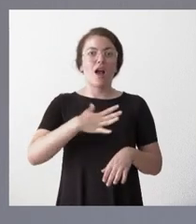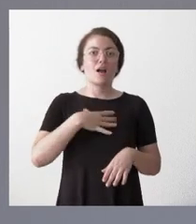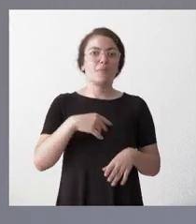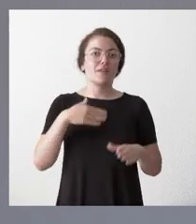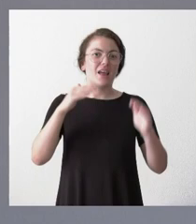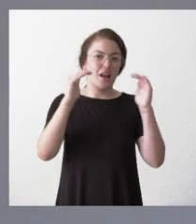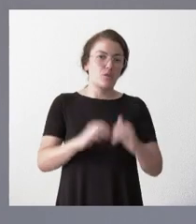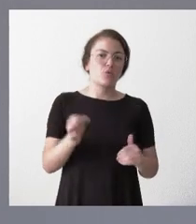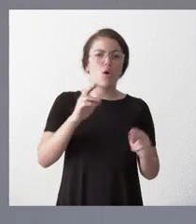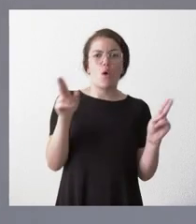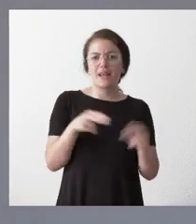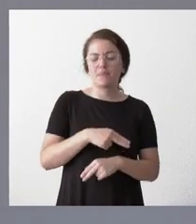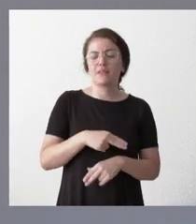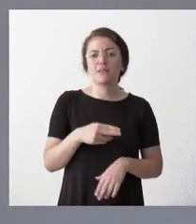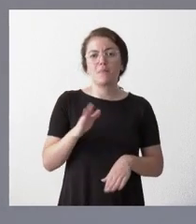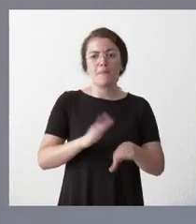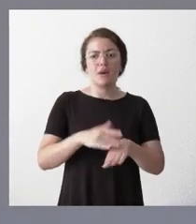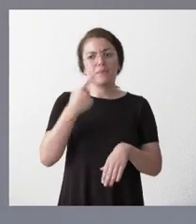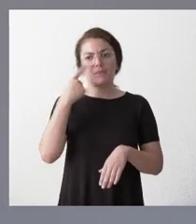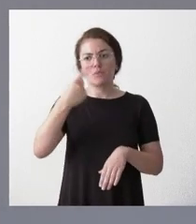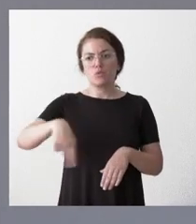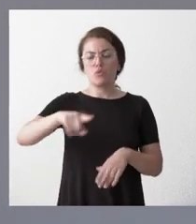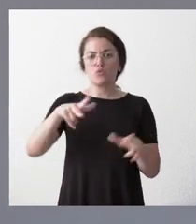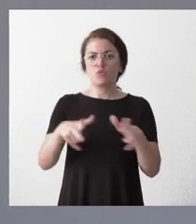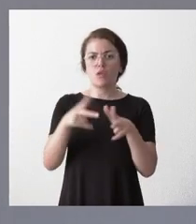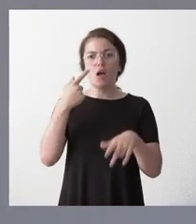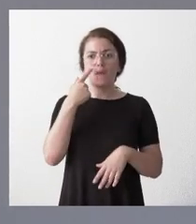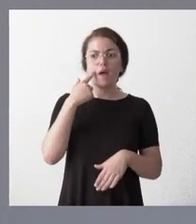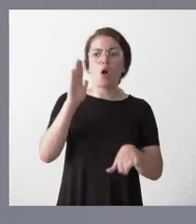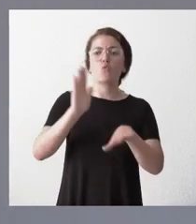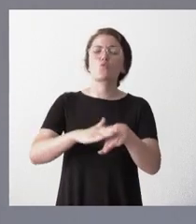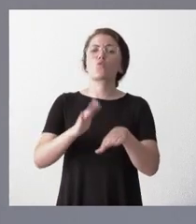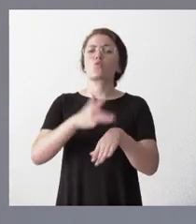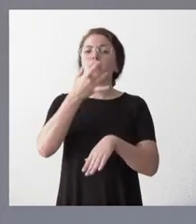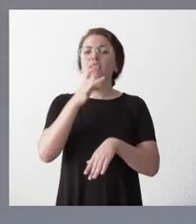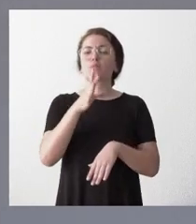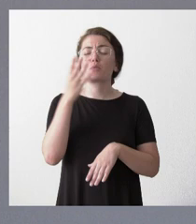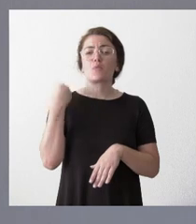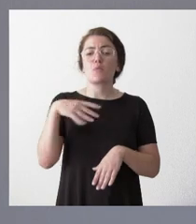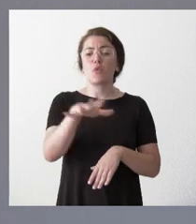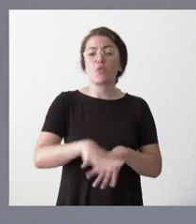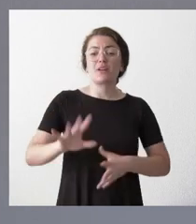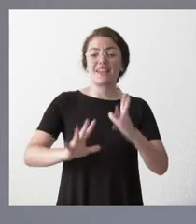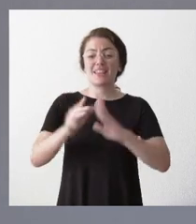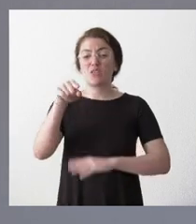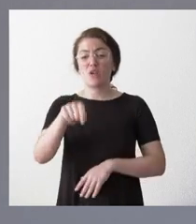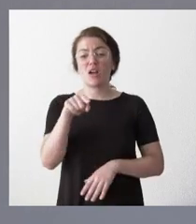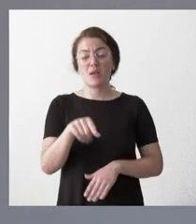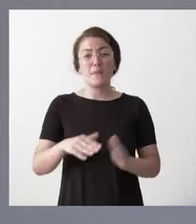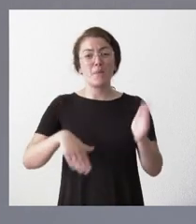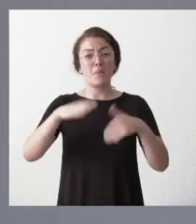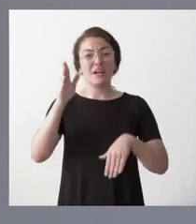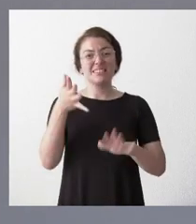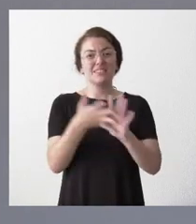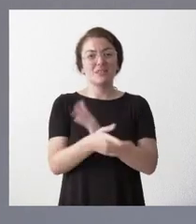de la sociedad a la detección de quiénes son los culpables de estos incendios, porque precisamente en las zonas donde la concentración de incendios es mayor es donde, a su vez, el porcentaje